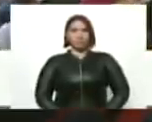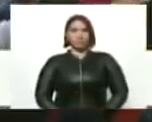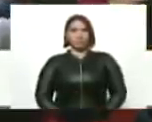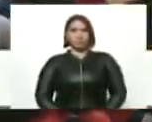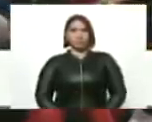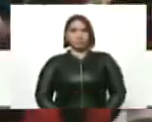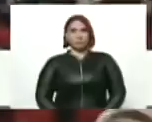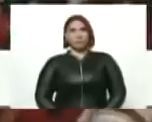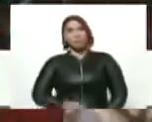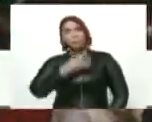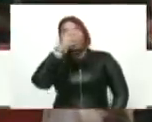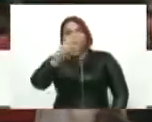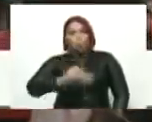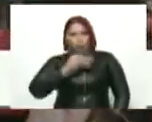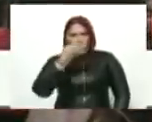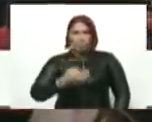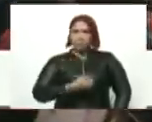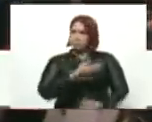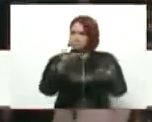Muy buenas tardes, ¿cómo están?